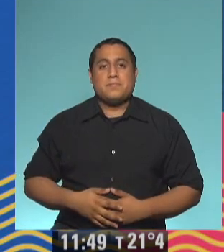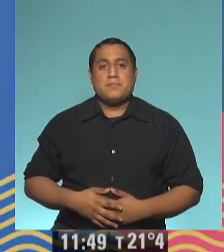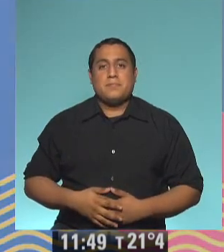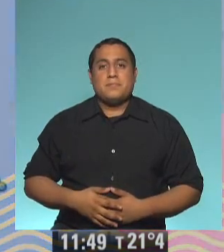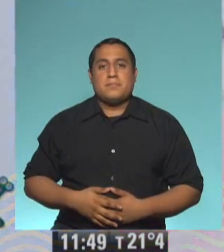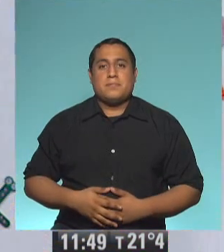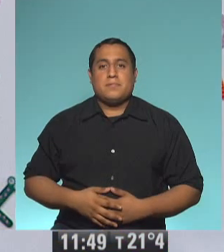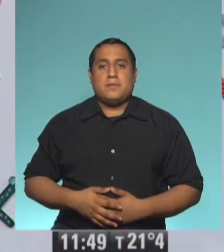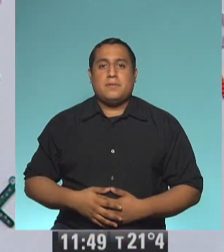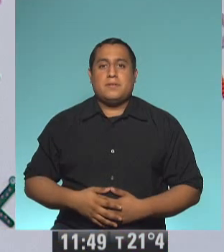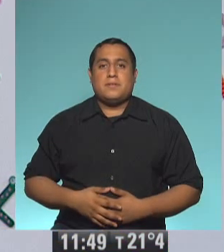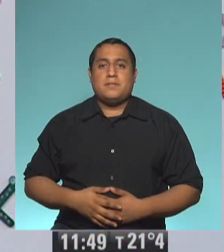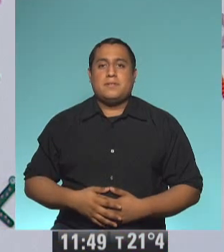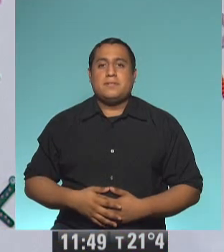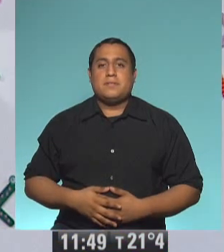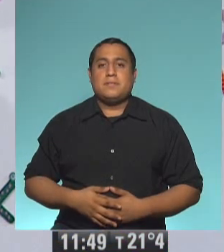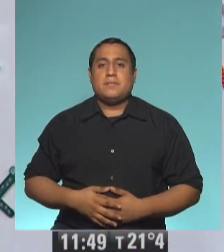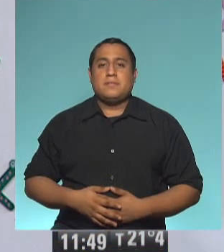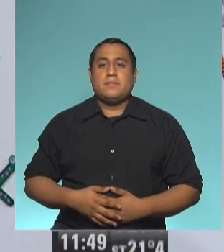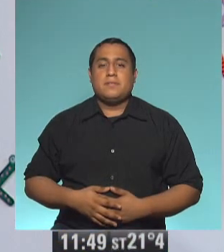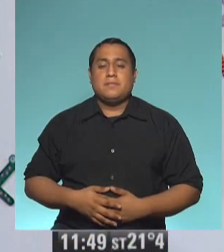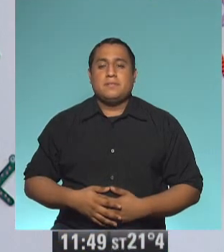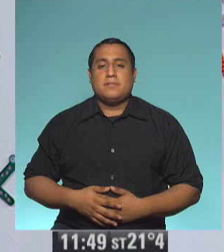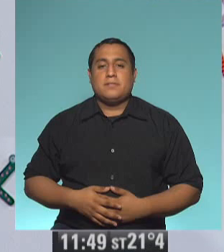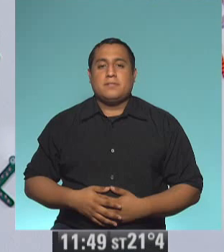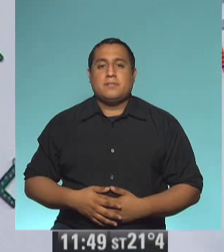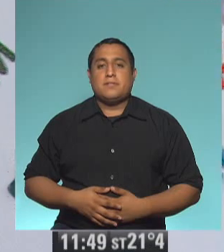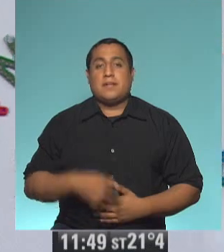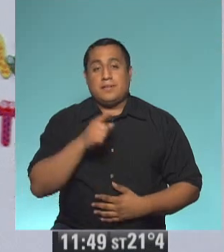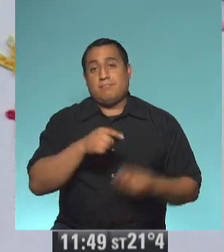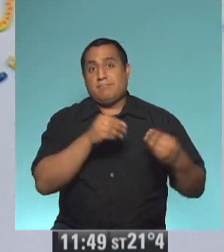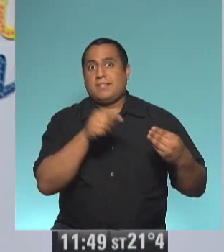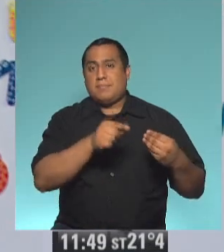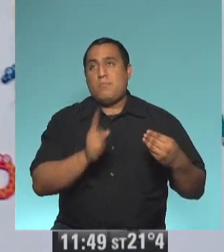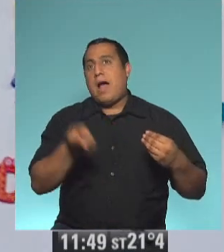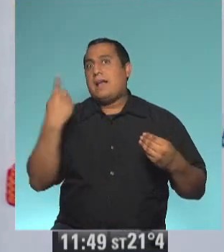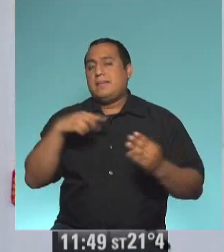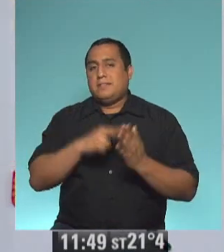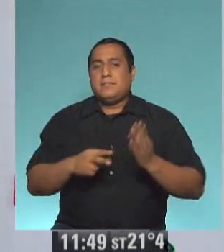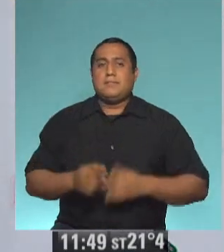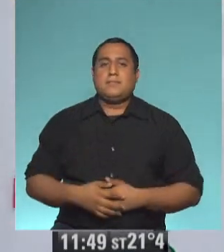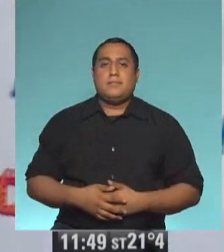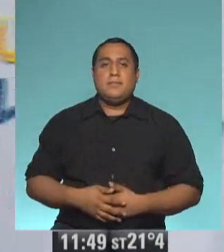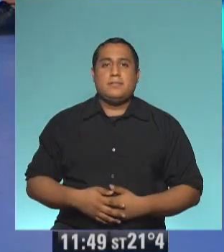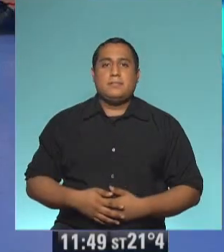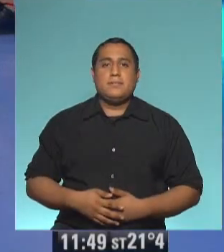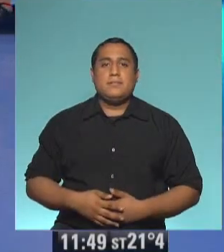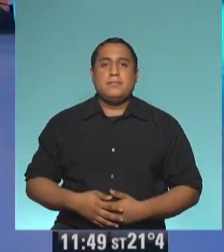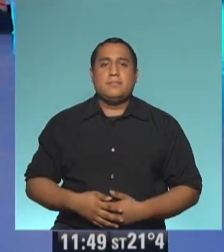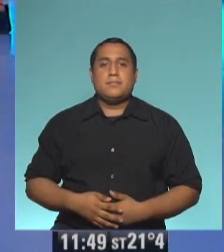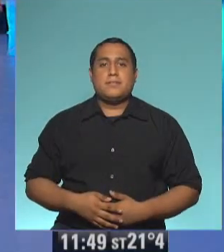para volar. Este no. Mira, es. No. Pero María Elena Walsh, y acá está la guerra de los panes que habíamos empezado ayer. Buenísimo. Ah,